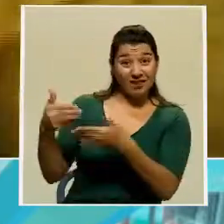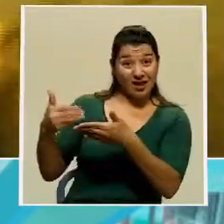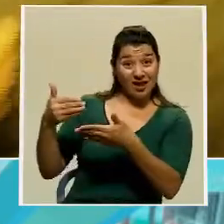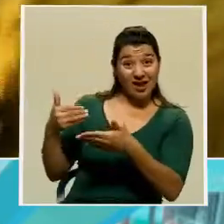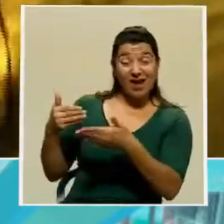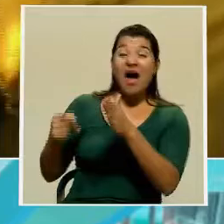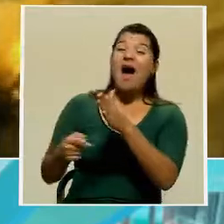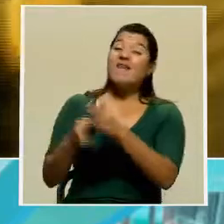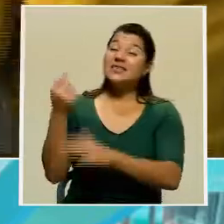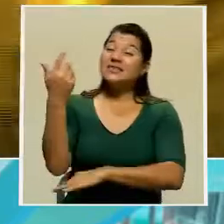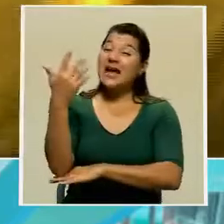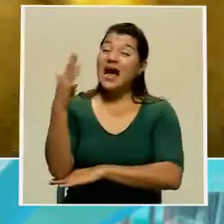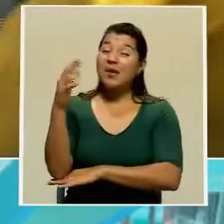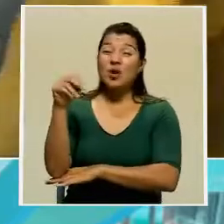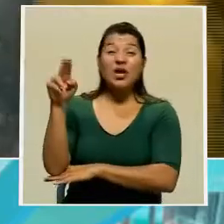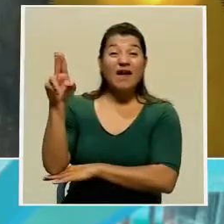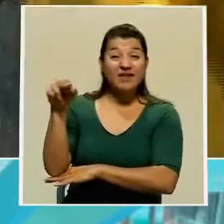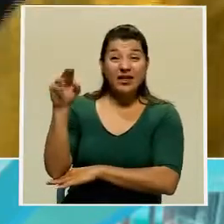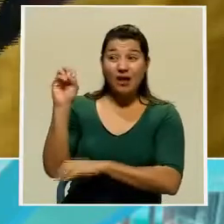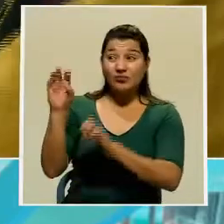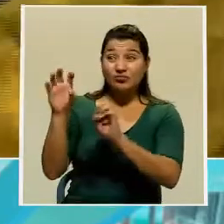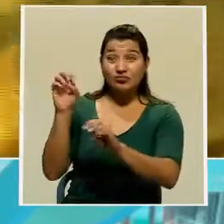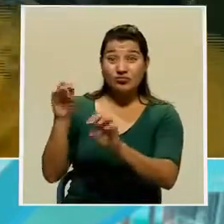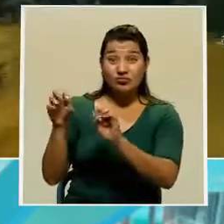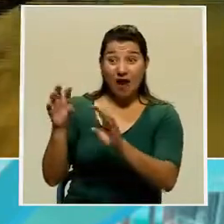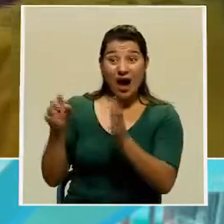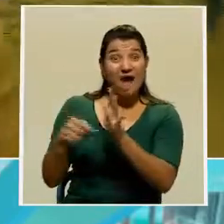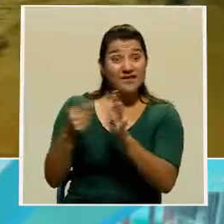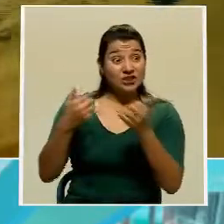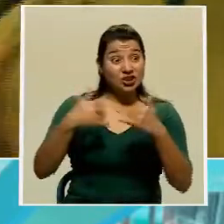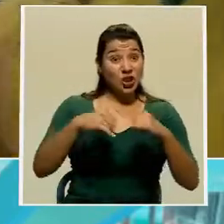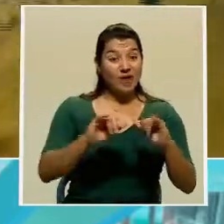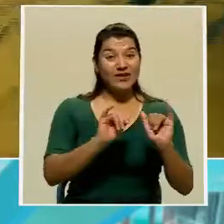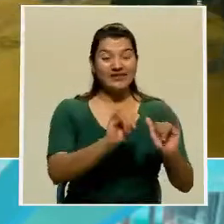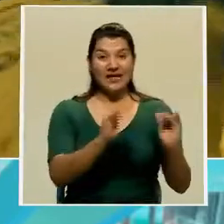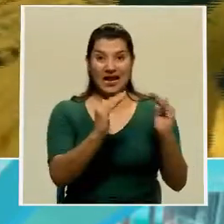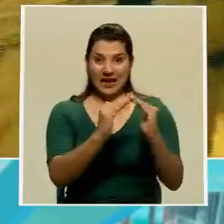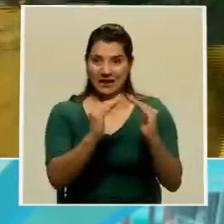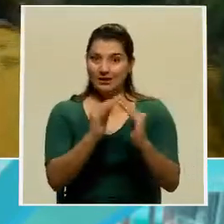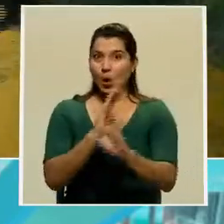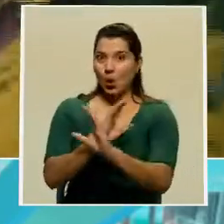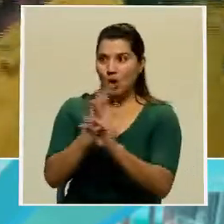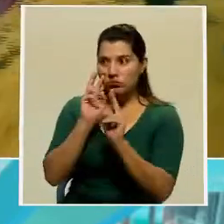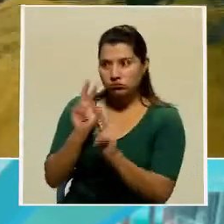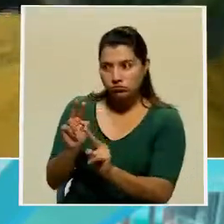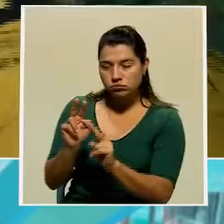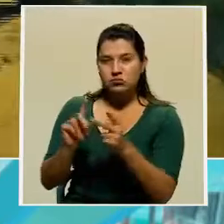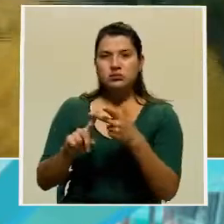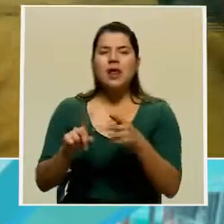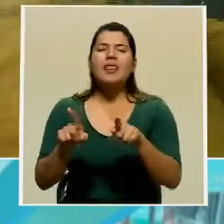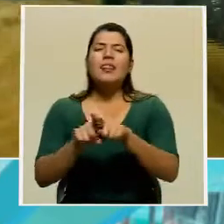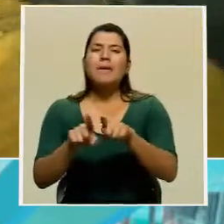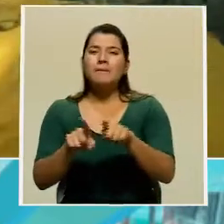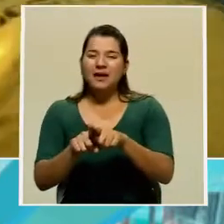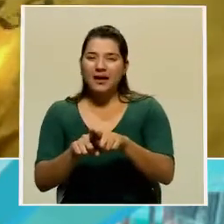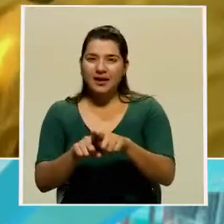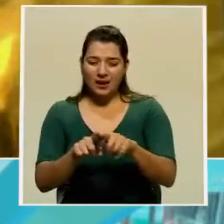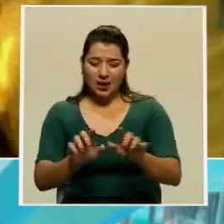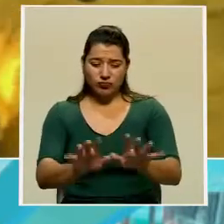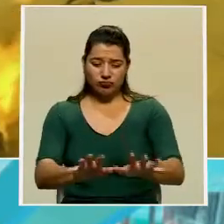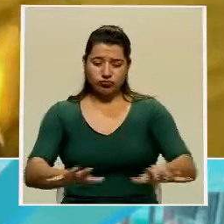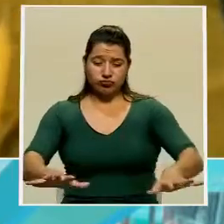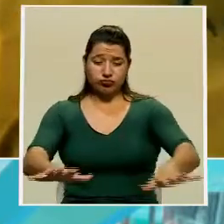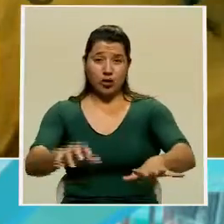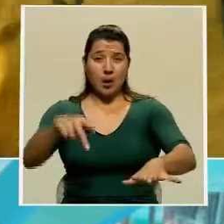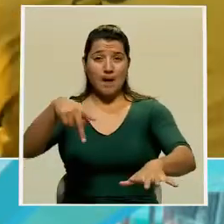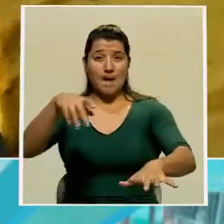Navidad todavía ahí, con las instalaciones eléctricas, tenemos el pesebre y lo dejamos encendido